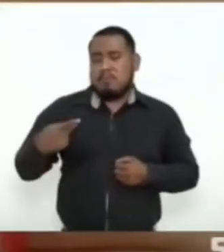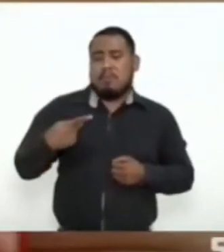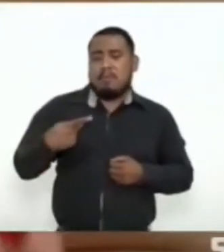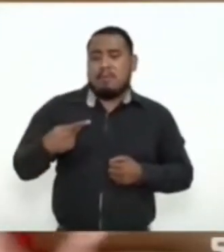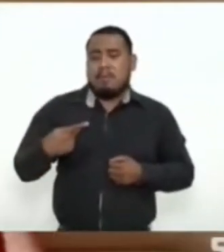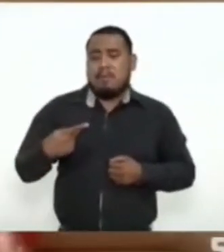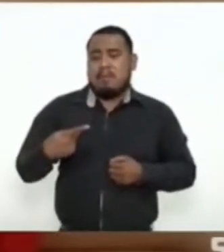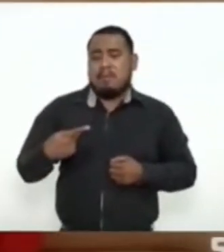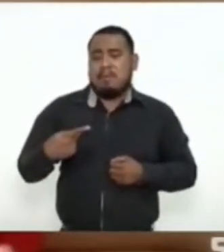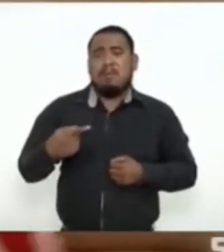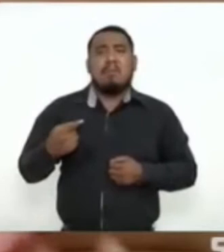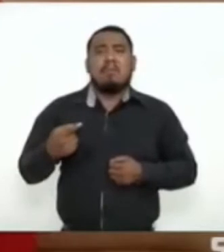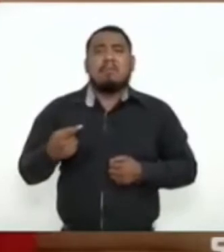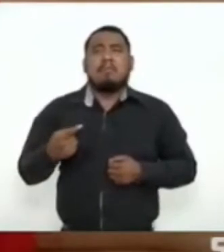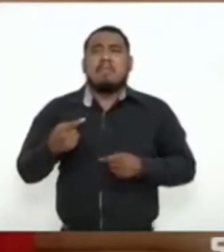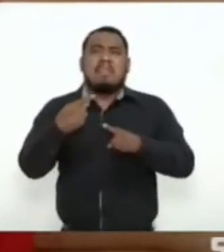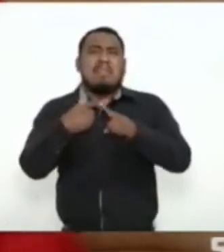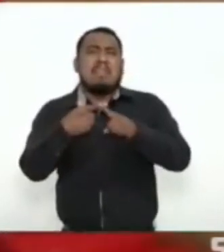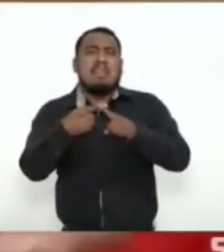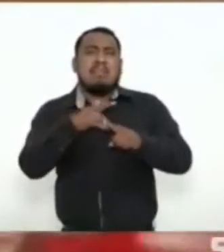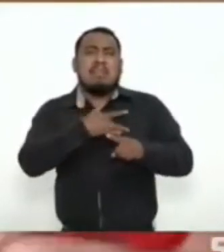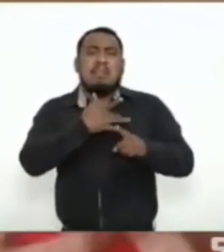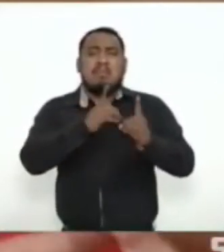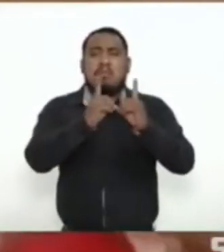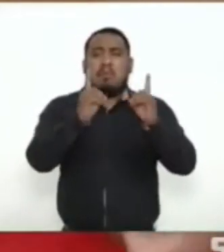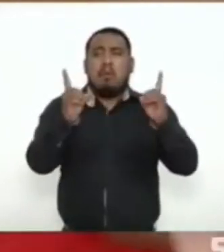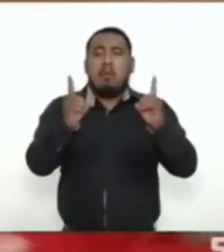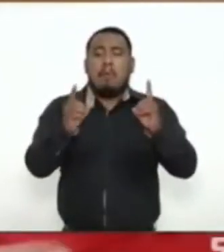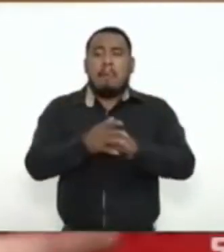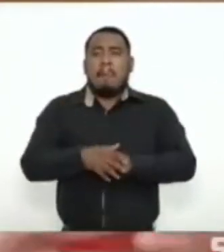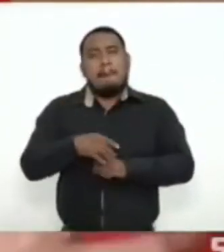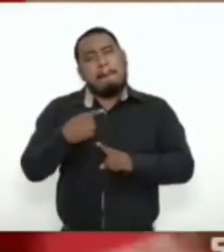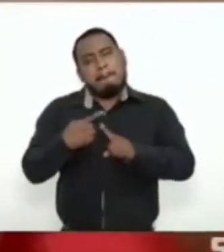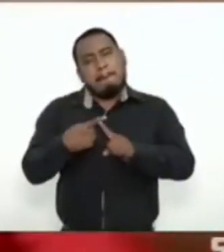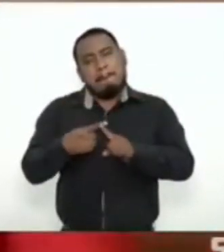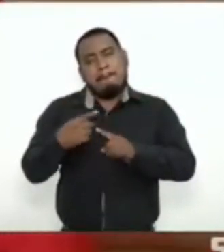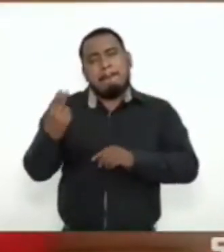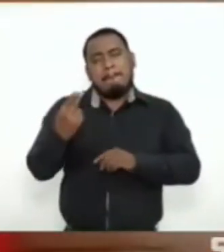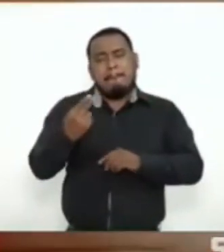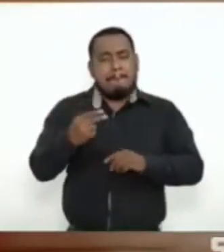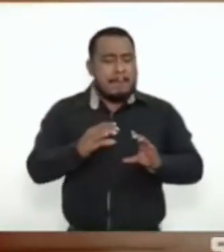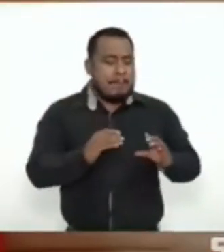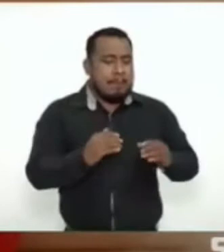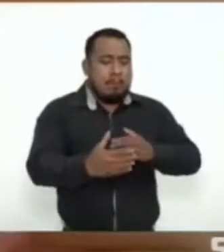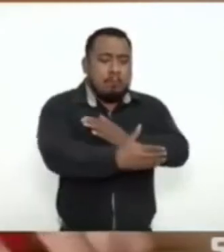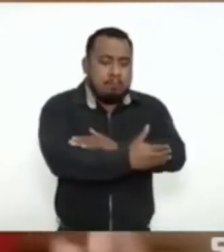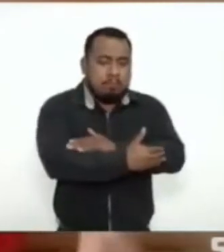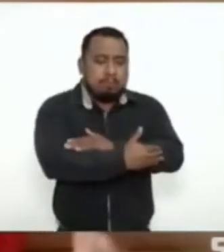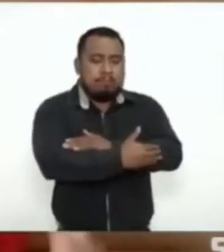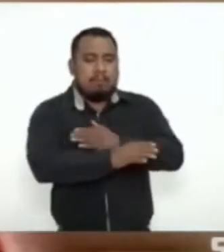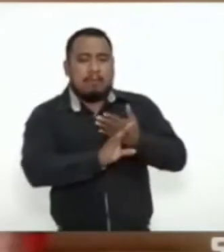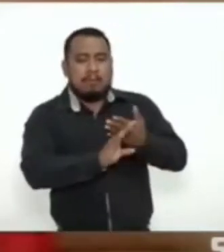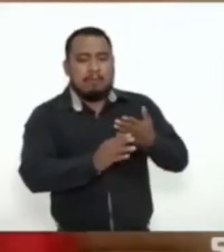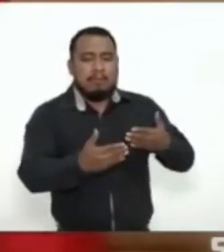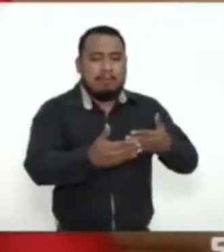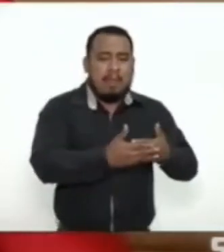de quién me he sentido separado o protegido, a quién no he tenido la necesidad de proteger. O a lo